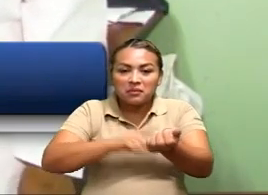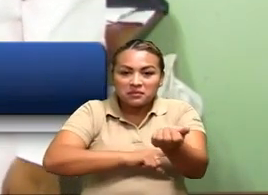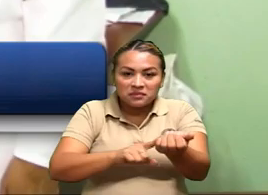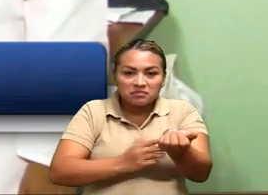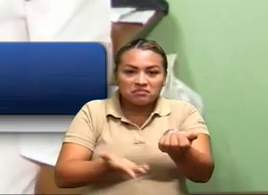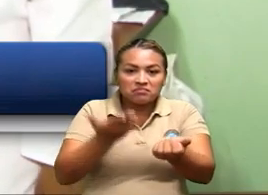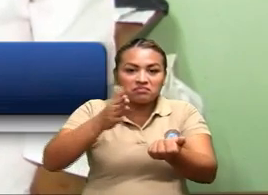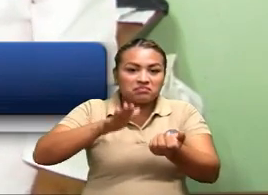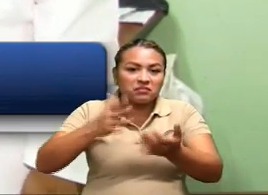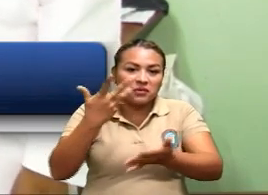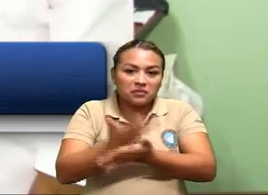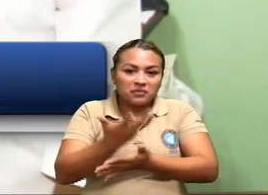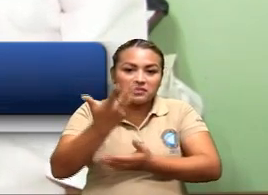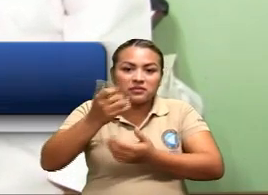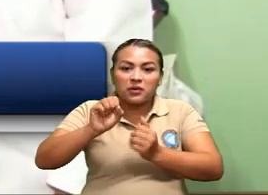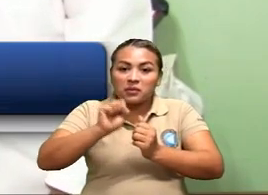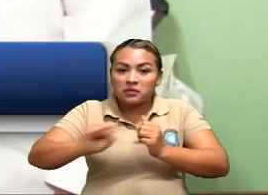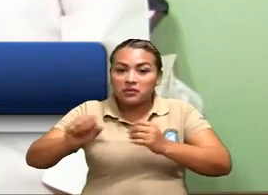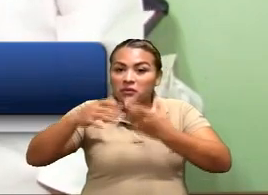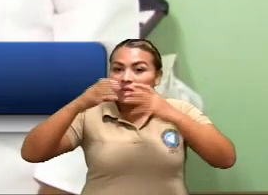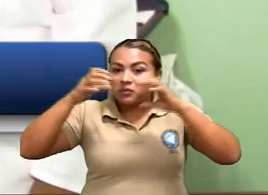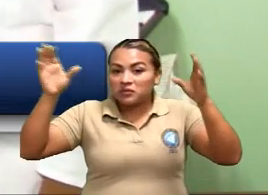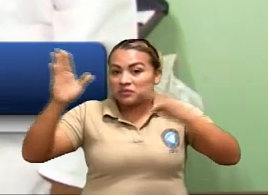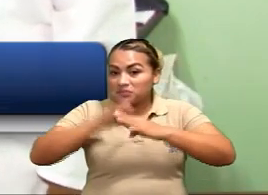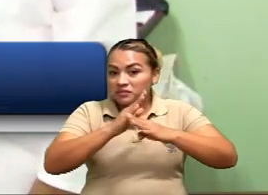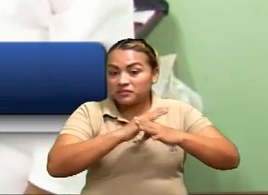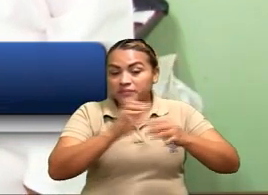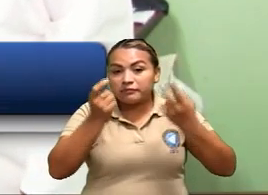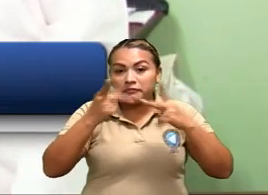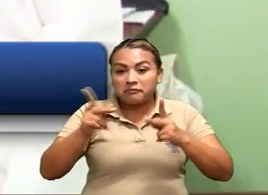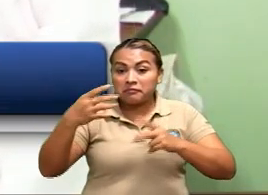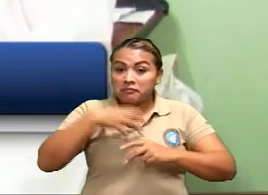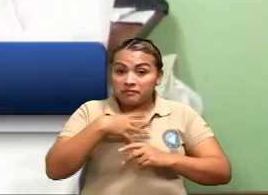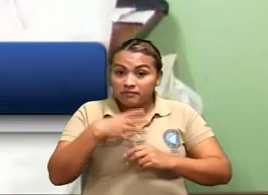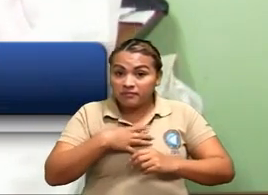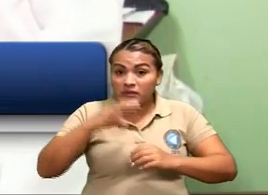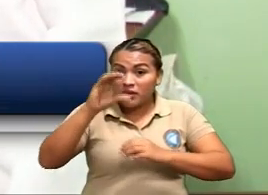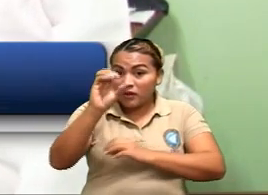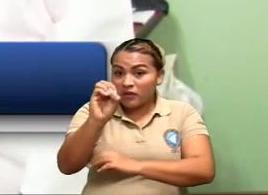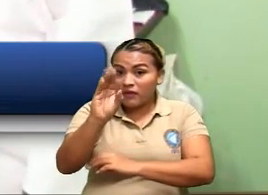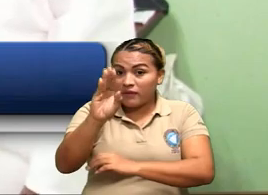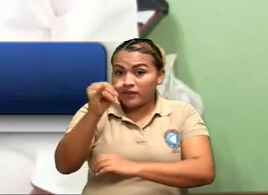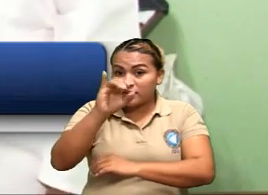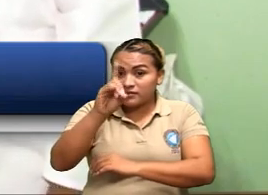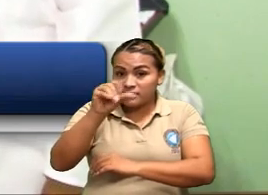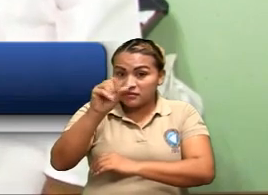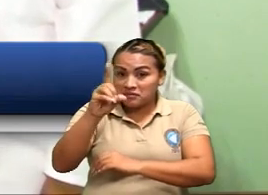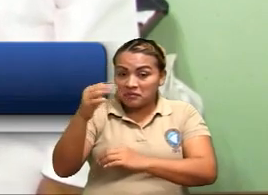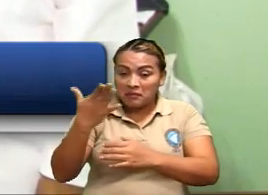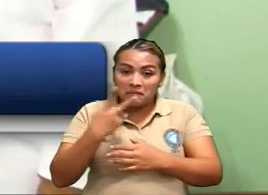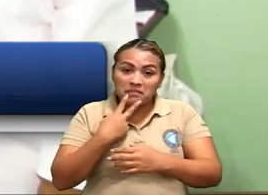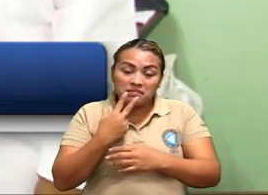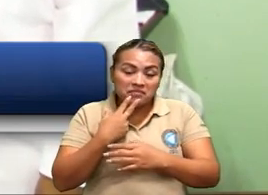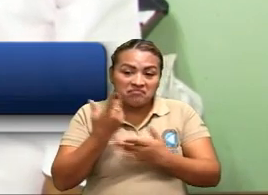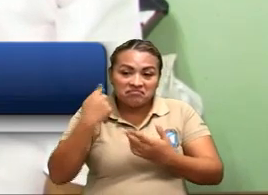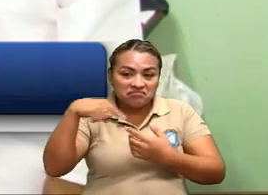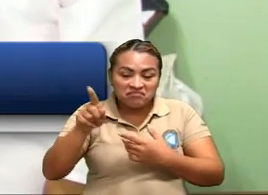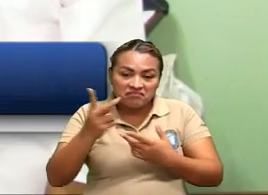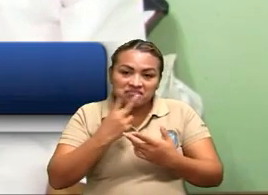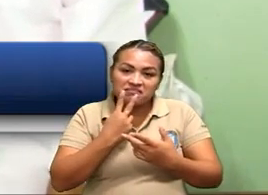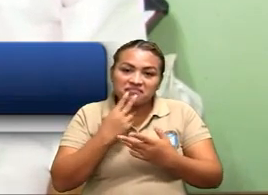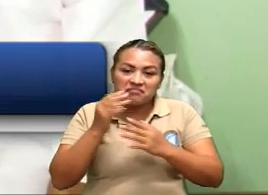fiebre, de diarrea, pero no van por la obesidad en sí. Ahora, el buen gobierno sandinista, así como ha implementado, por